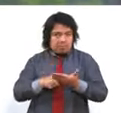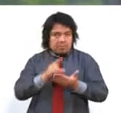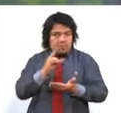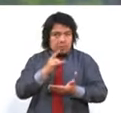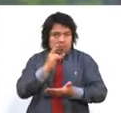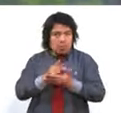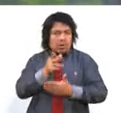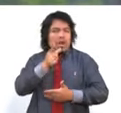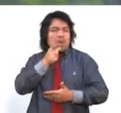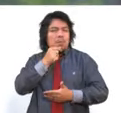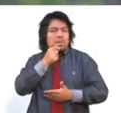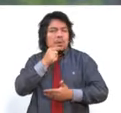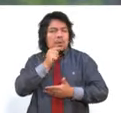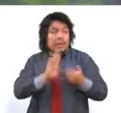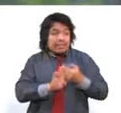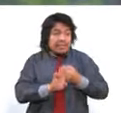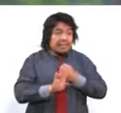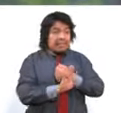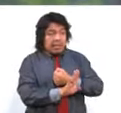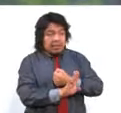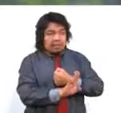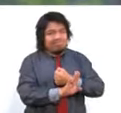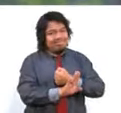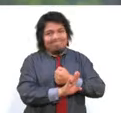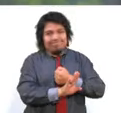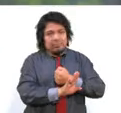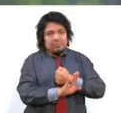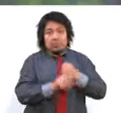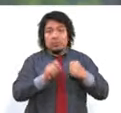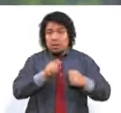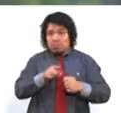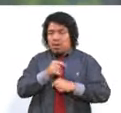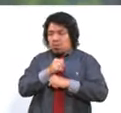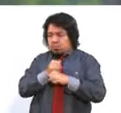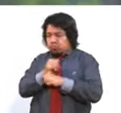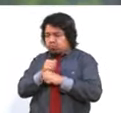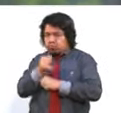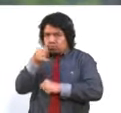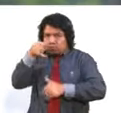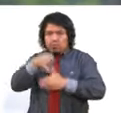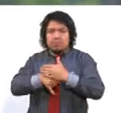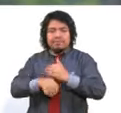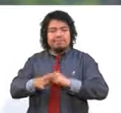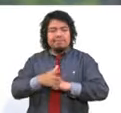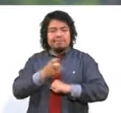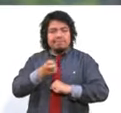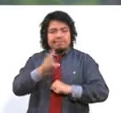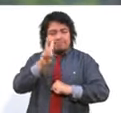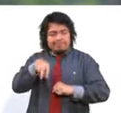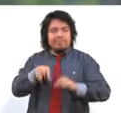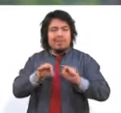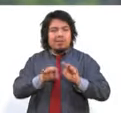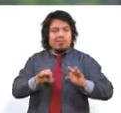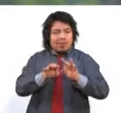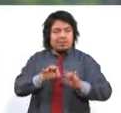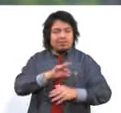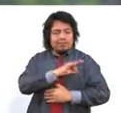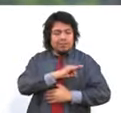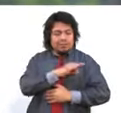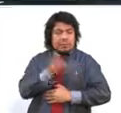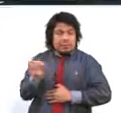policía preventiva, sino también una policía investigadora. Así que muchas felicidades a la jefa